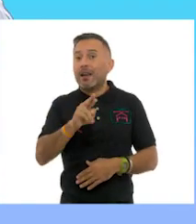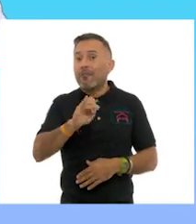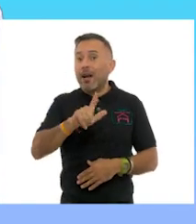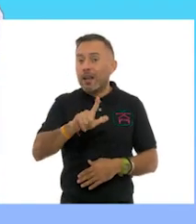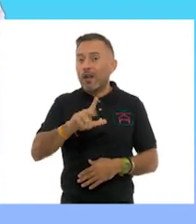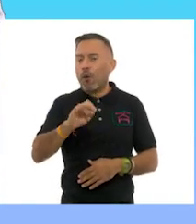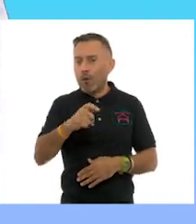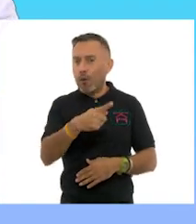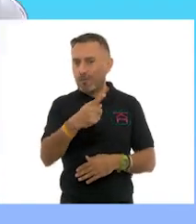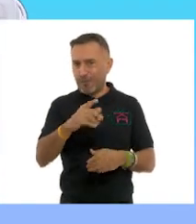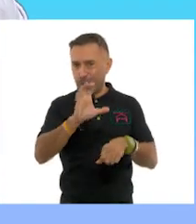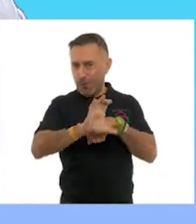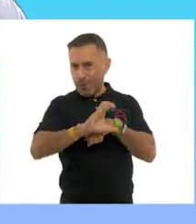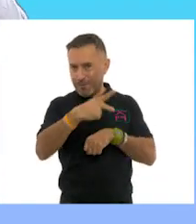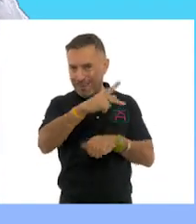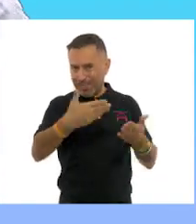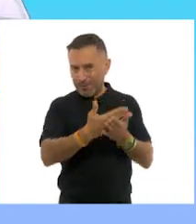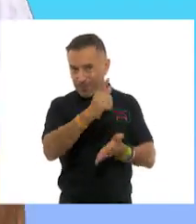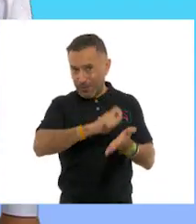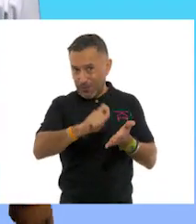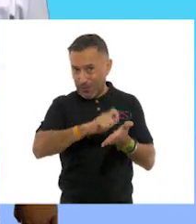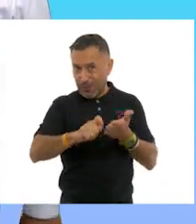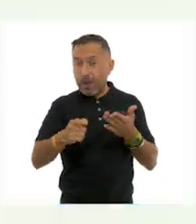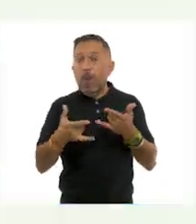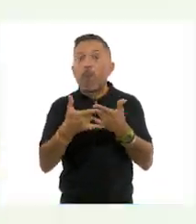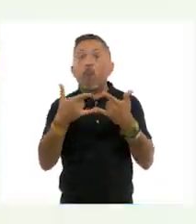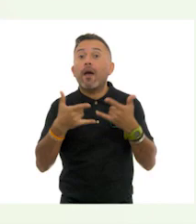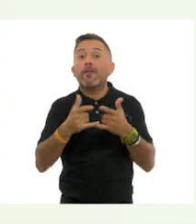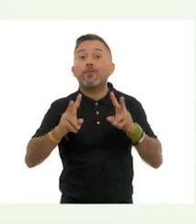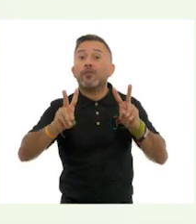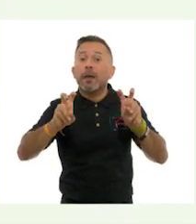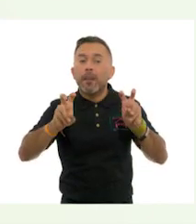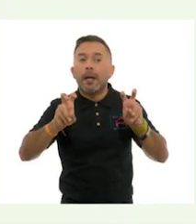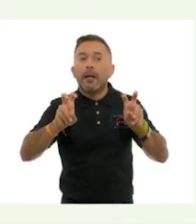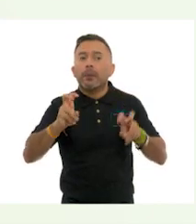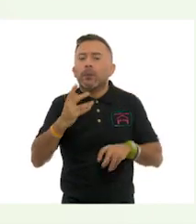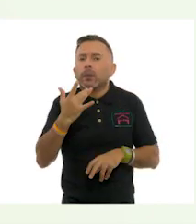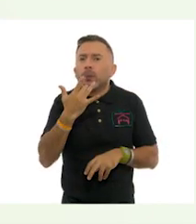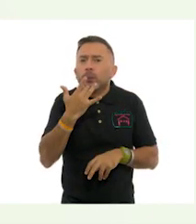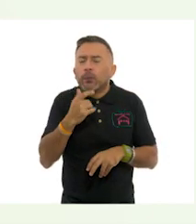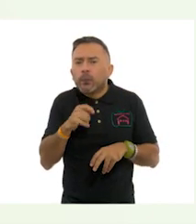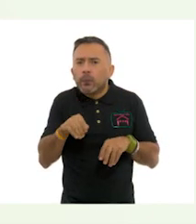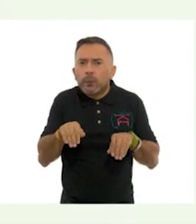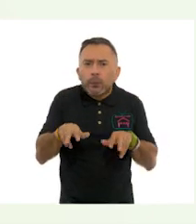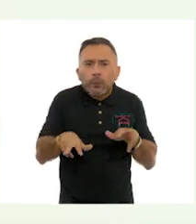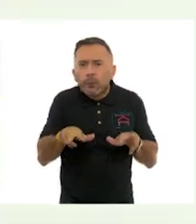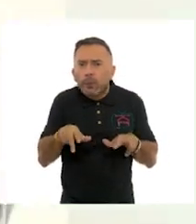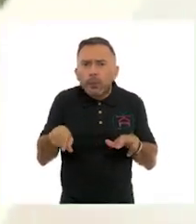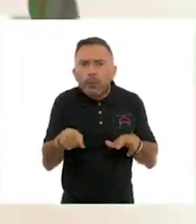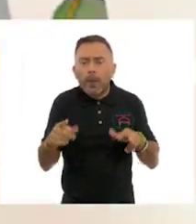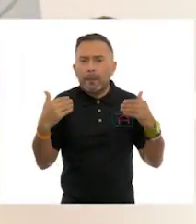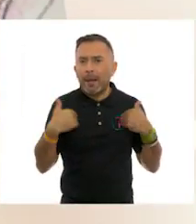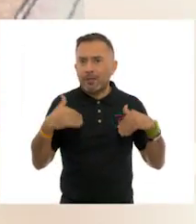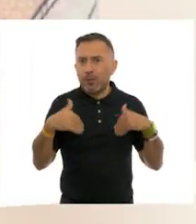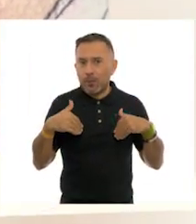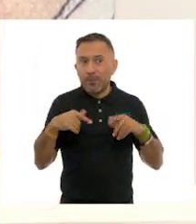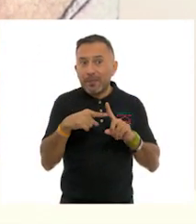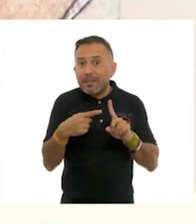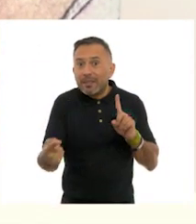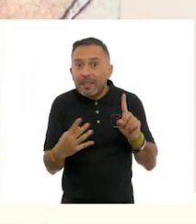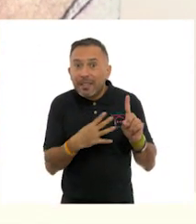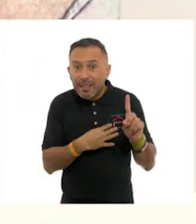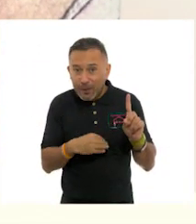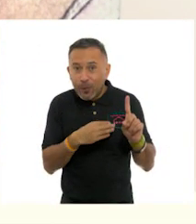Les presentamos El Renacuajo Paseador. El hijo de rana, Rin Rin Renacuajo, salió